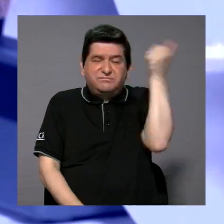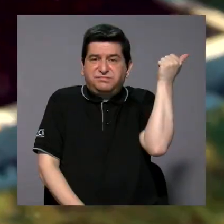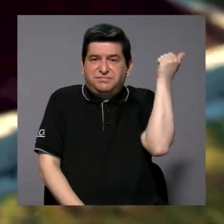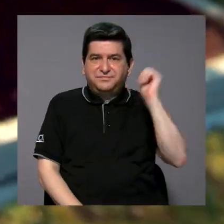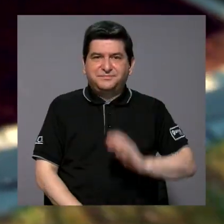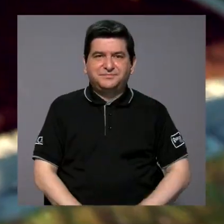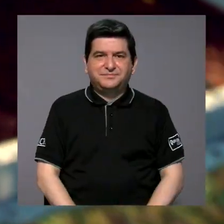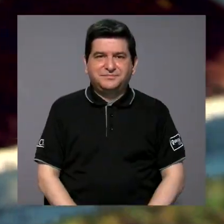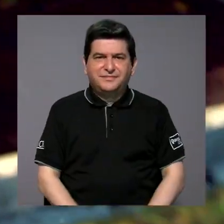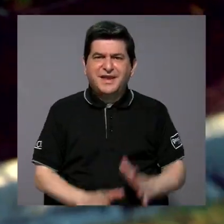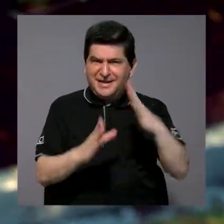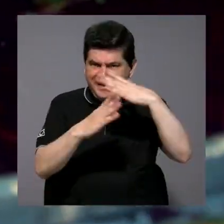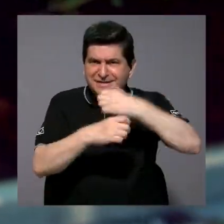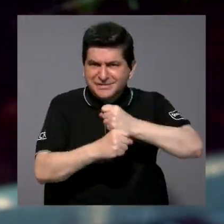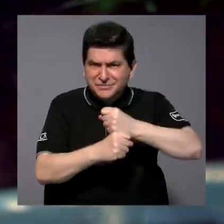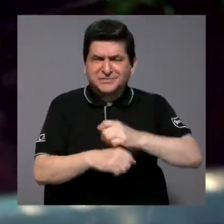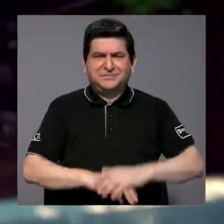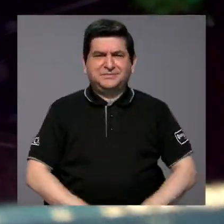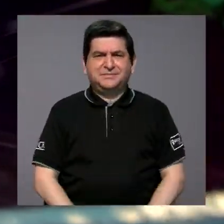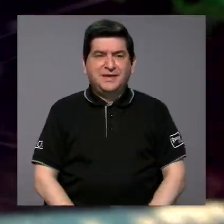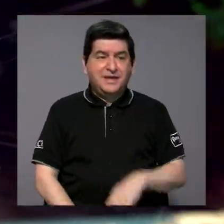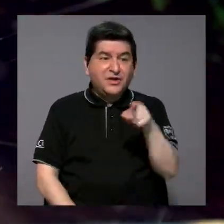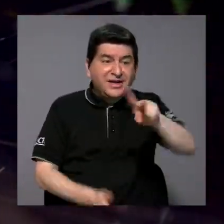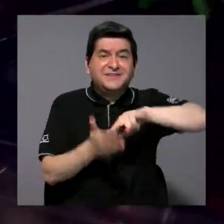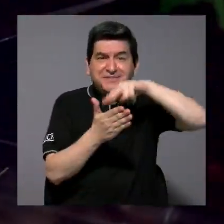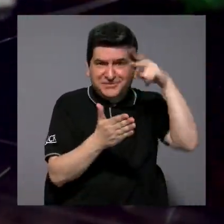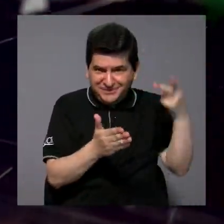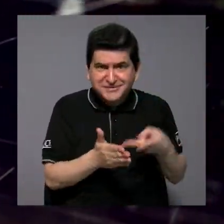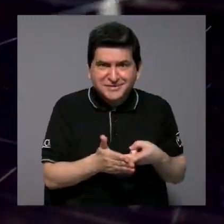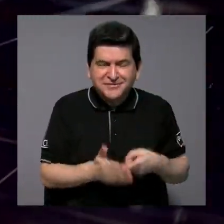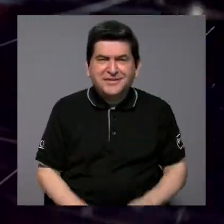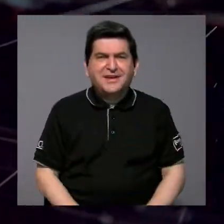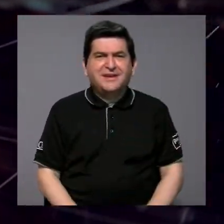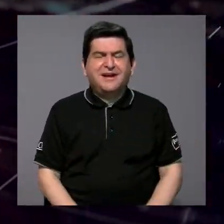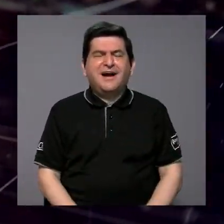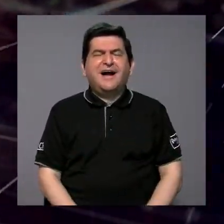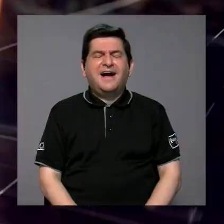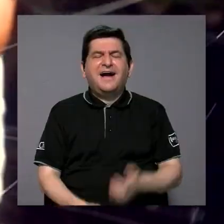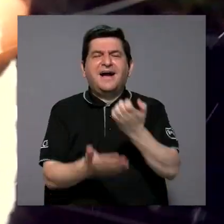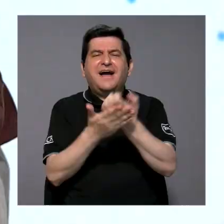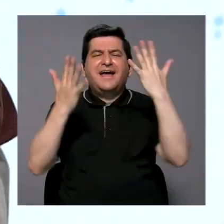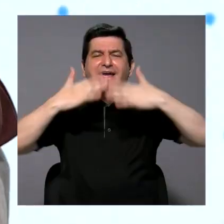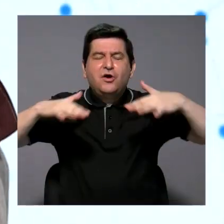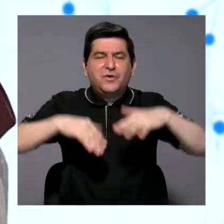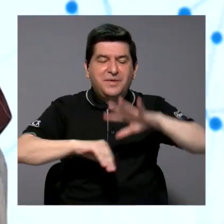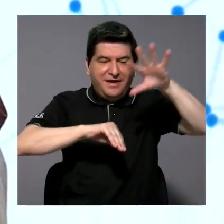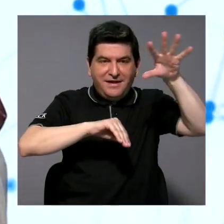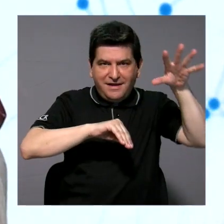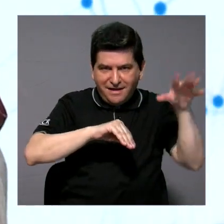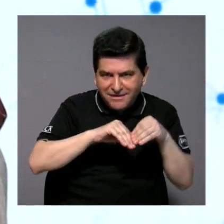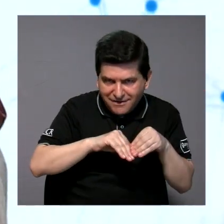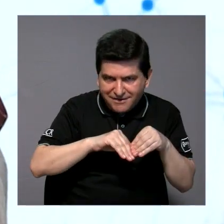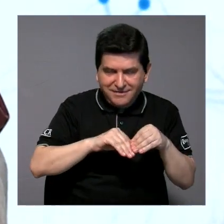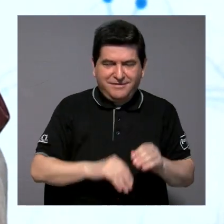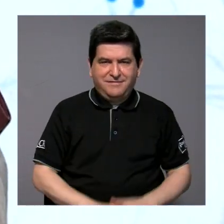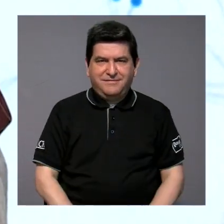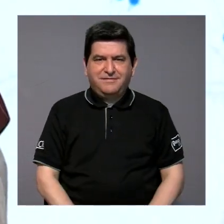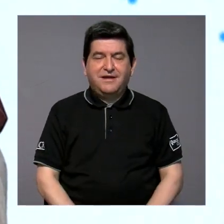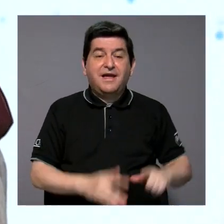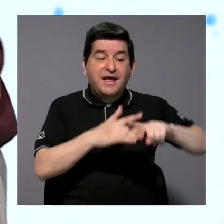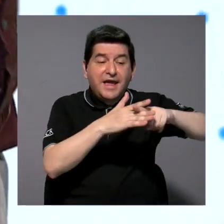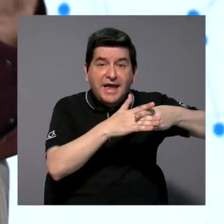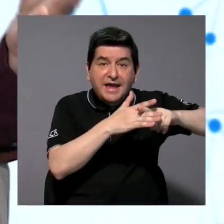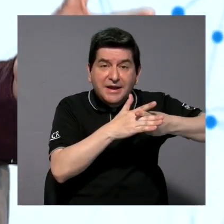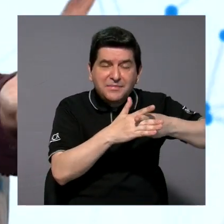olvidados. Entonces, en resumen, digamos que eso es el concepto de economía ambiental, es incorporar en